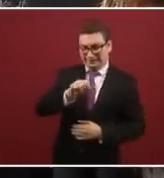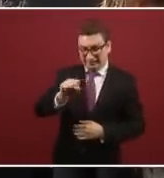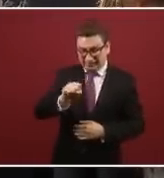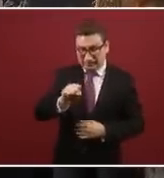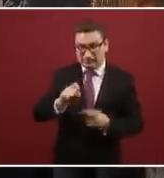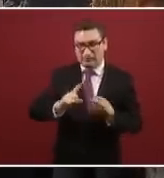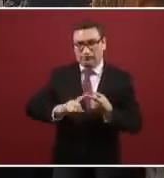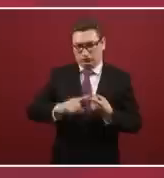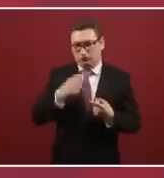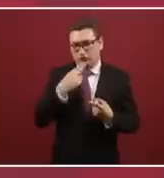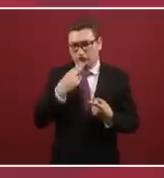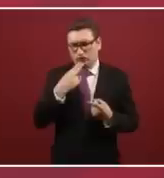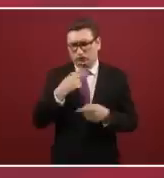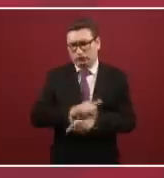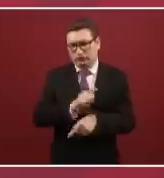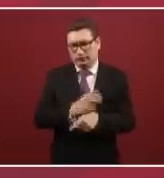y